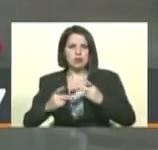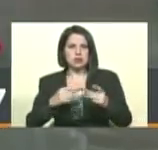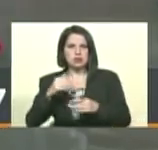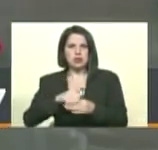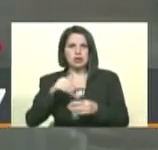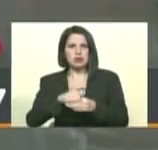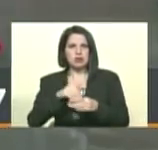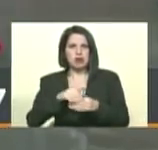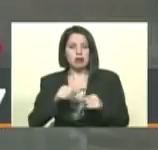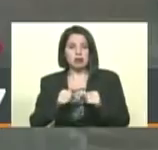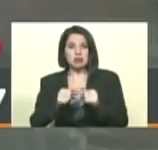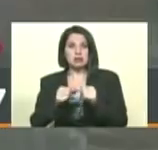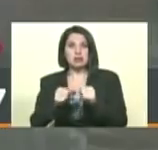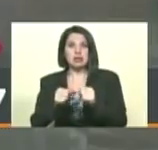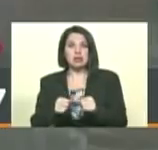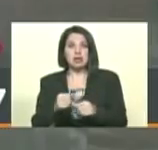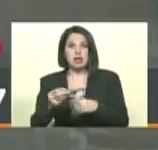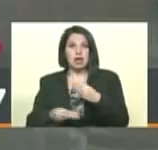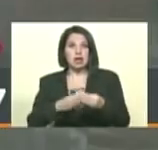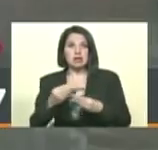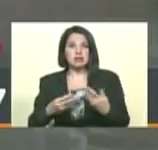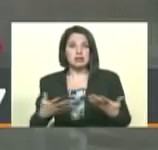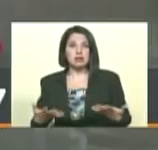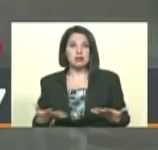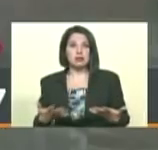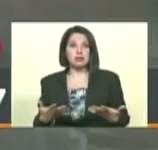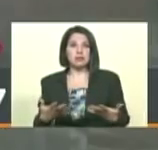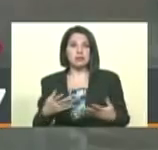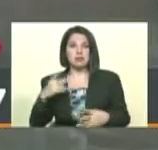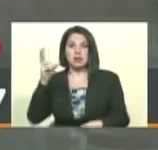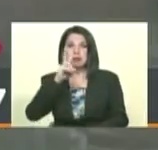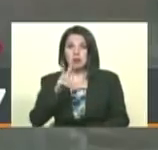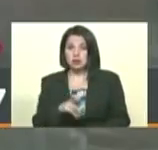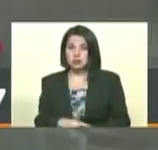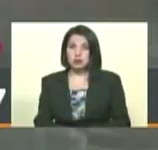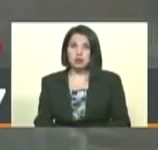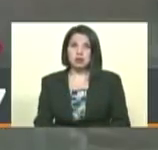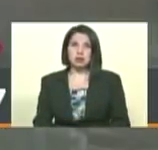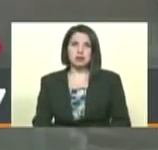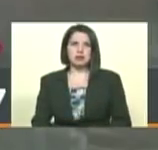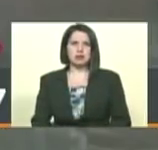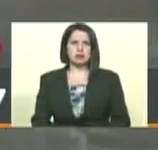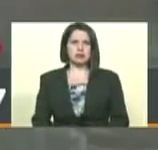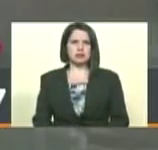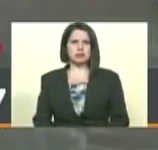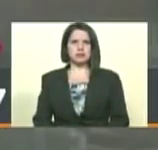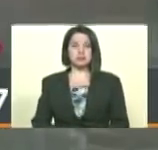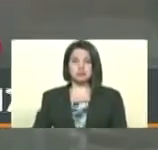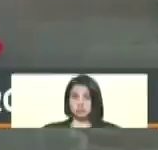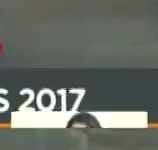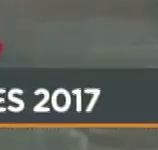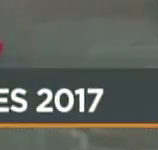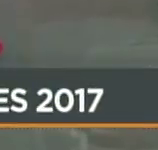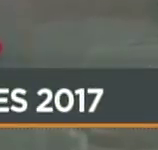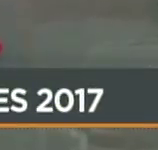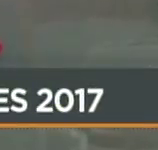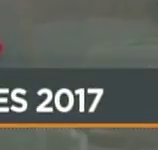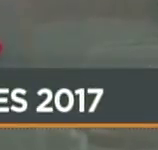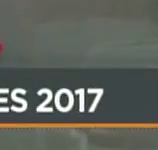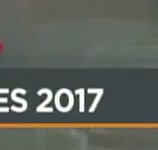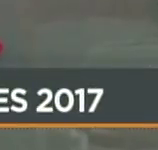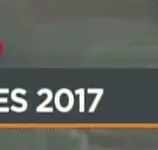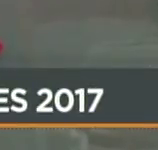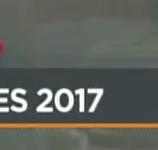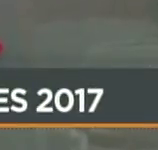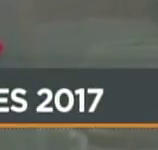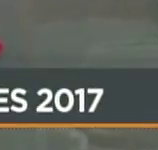que seguirán siendo y dándose en Venezuela. En el día de hoy también queremos decir que